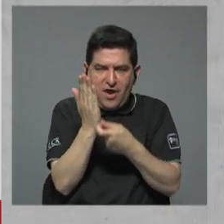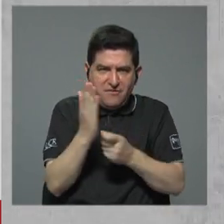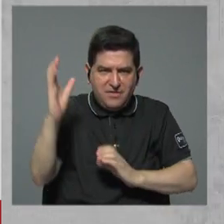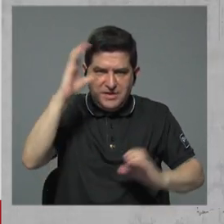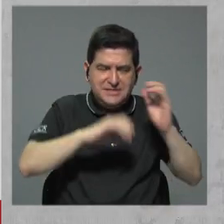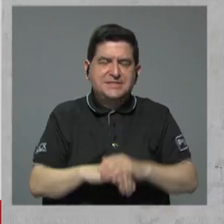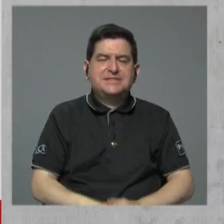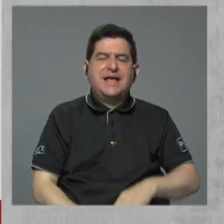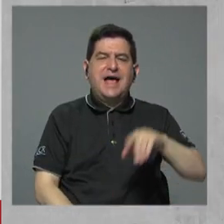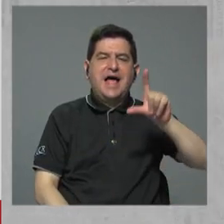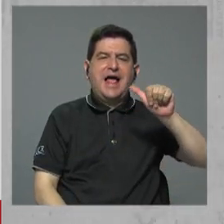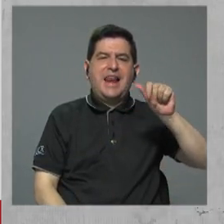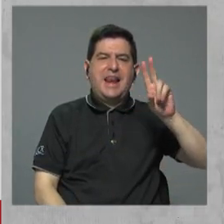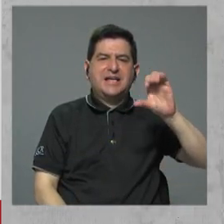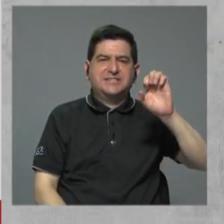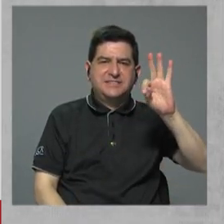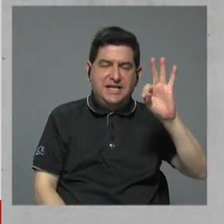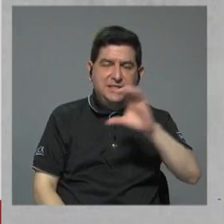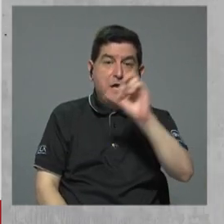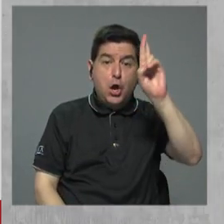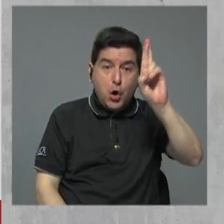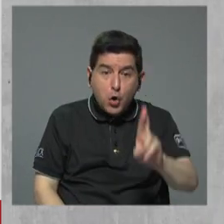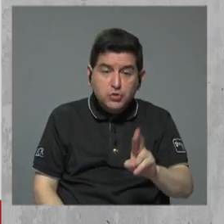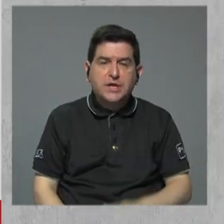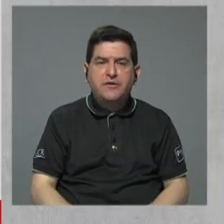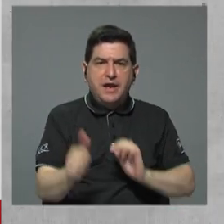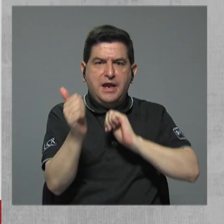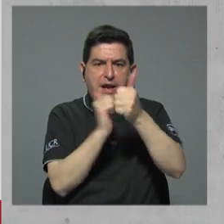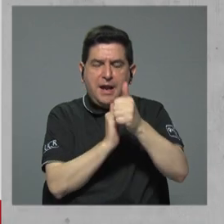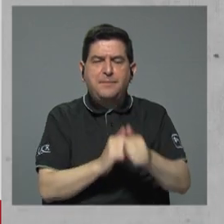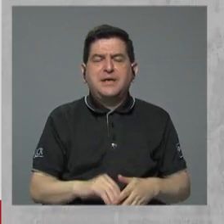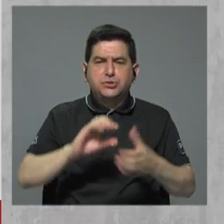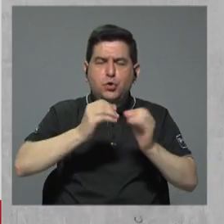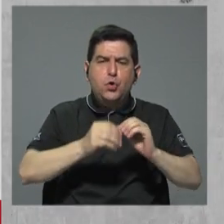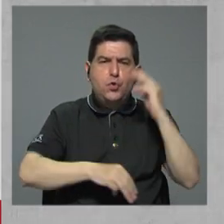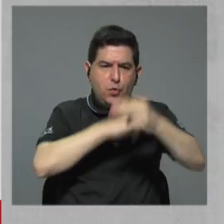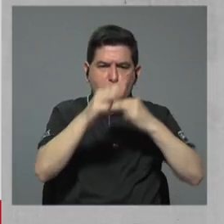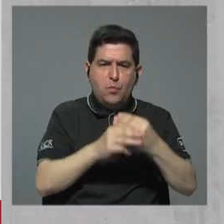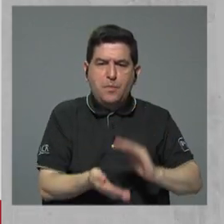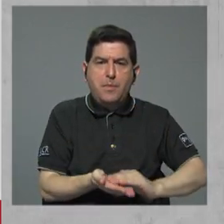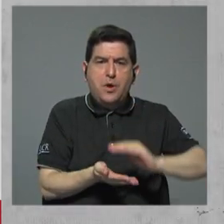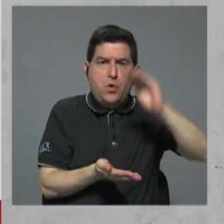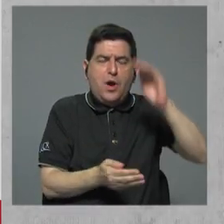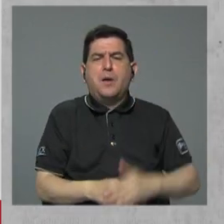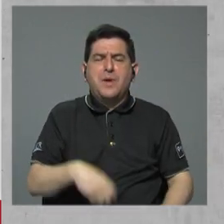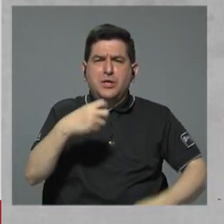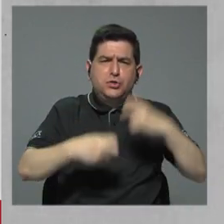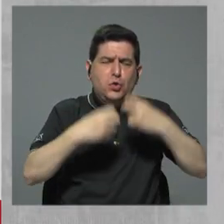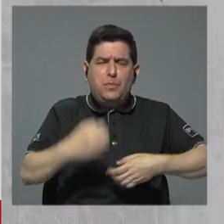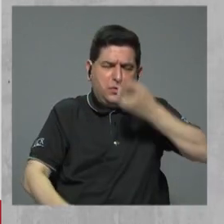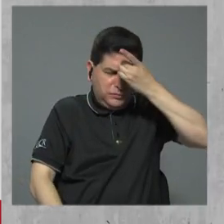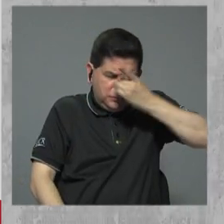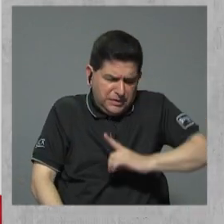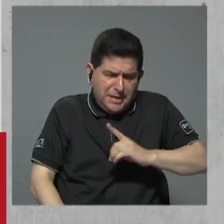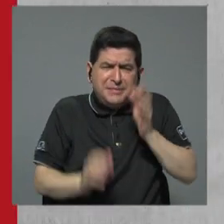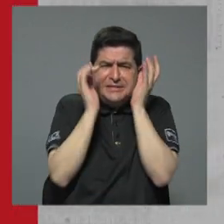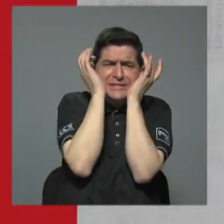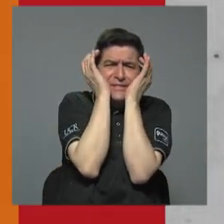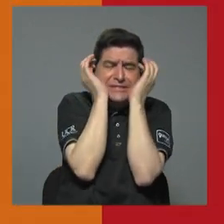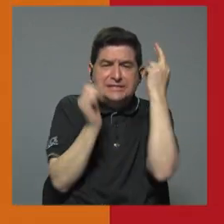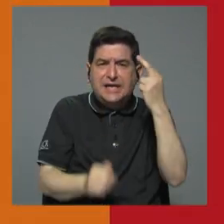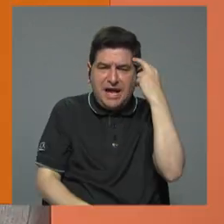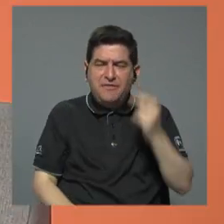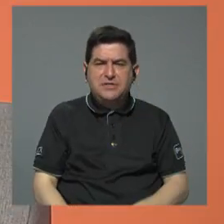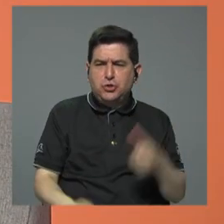The Lancet y que indican que Costa Rica superó el promedio mundial en aumento de trastornos depresivos y de ansiedad debido